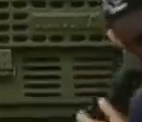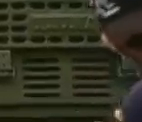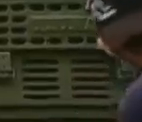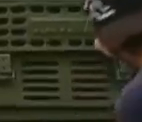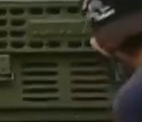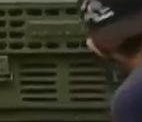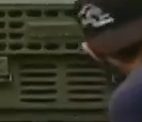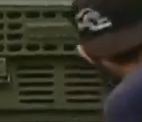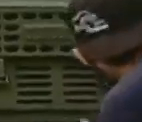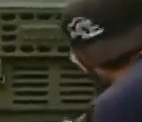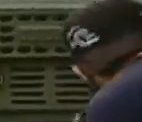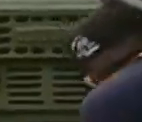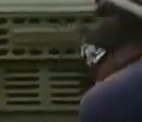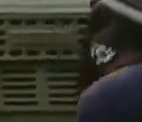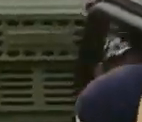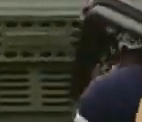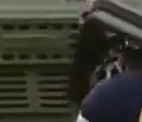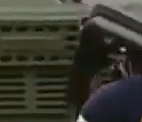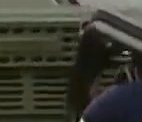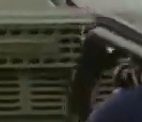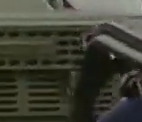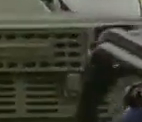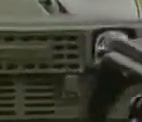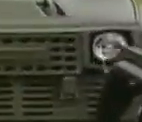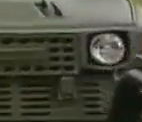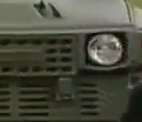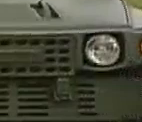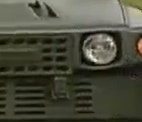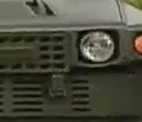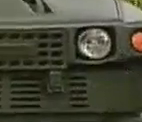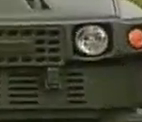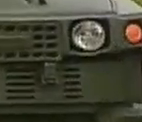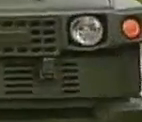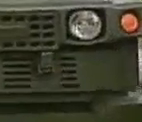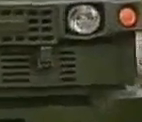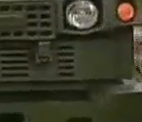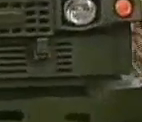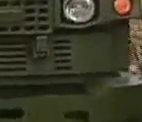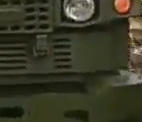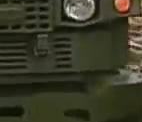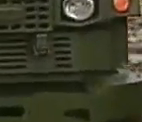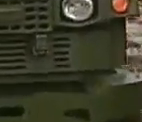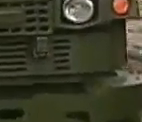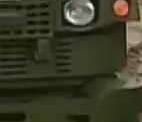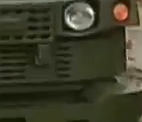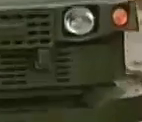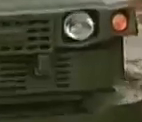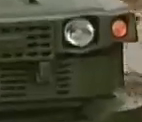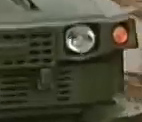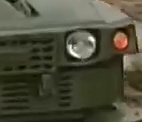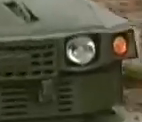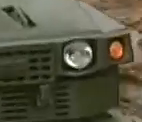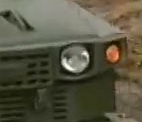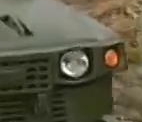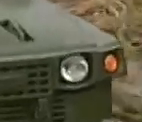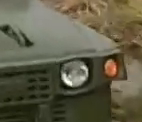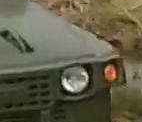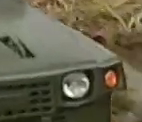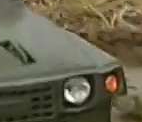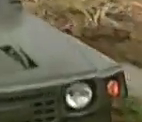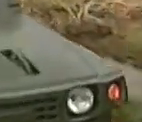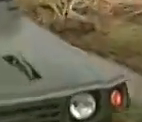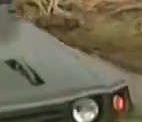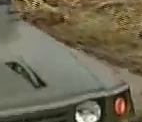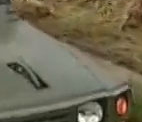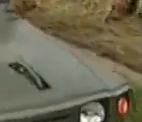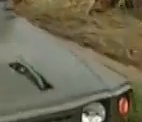pues. Excelente la tierra, vale. Y fíjese, un primer teniente en esta empresa de Agrofan, trabajando